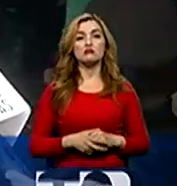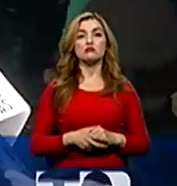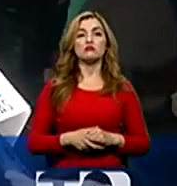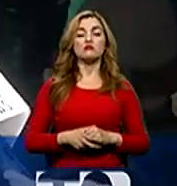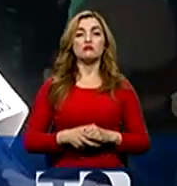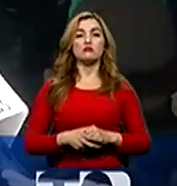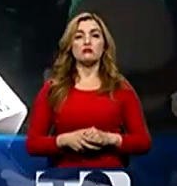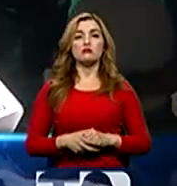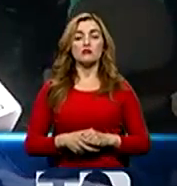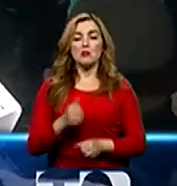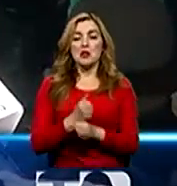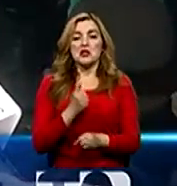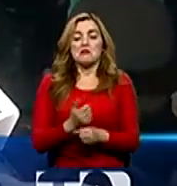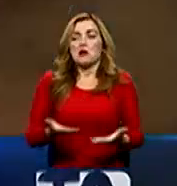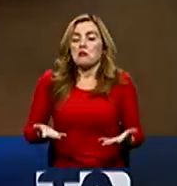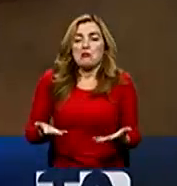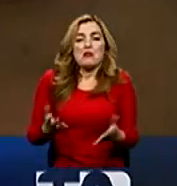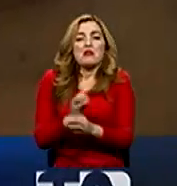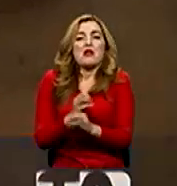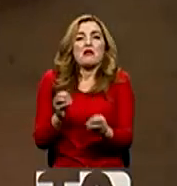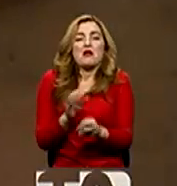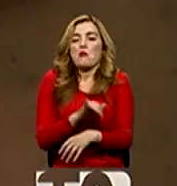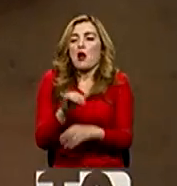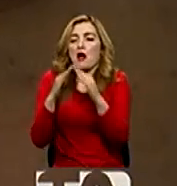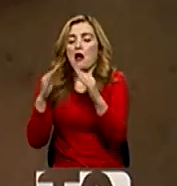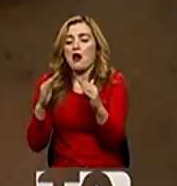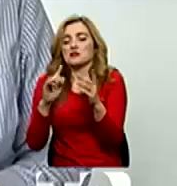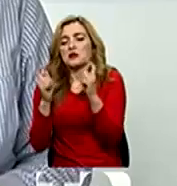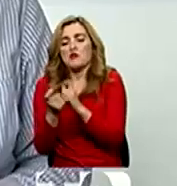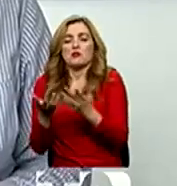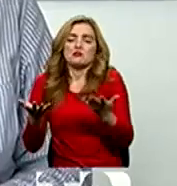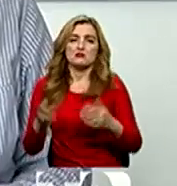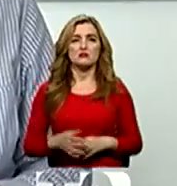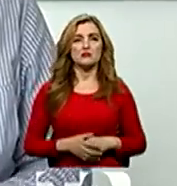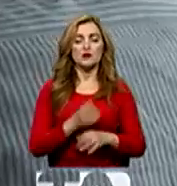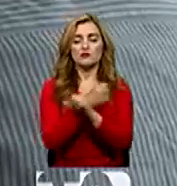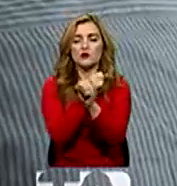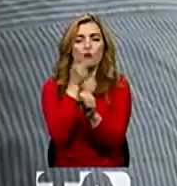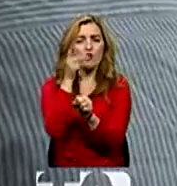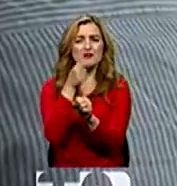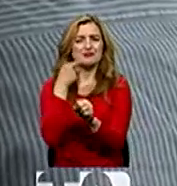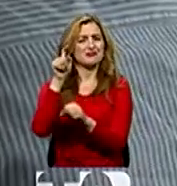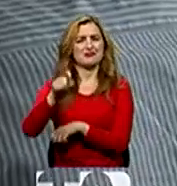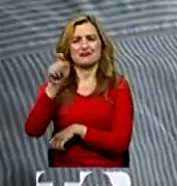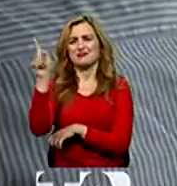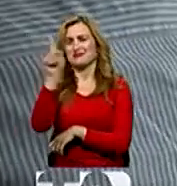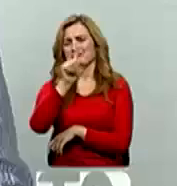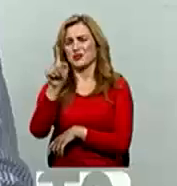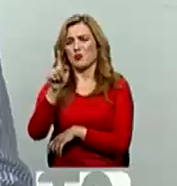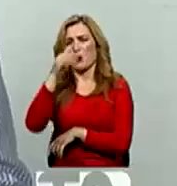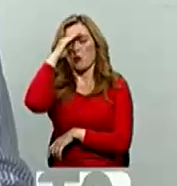si nos reubican sin empleo, pues vamos a quedar en lo mismo. Según la Defensoría del Pueblo, no era necesario realizar este procedimiento con la fuerza